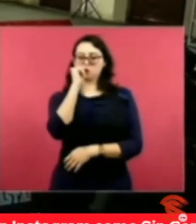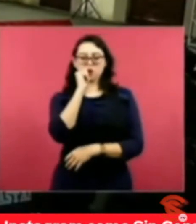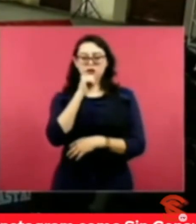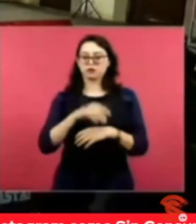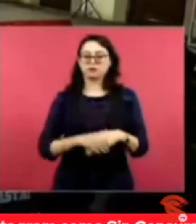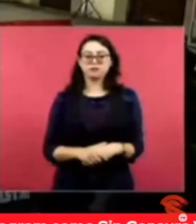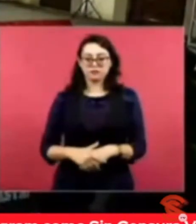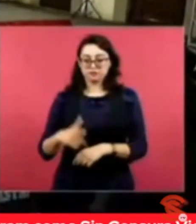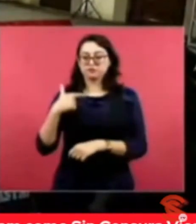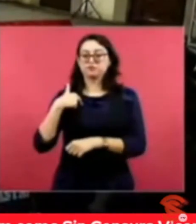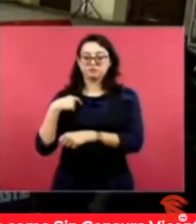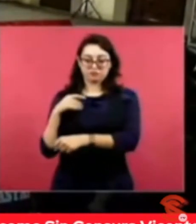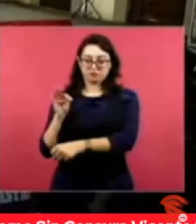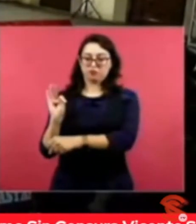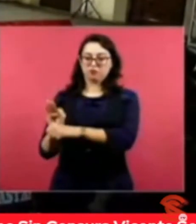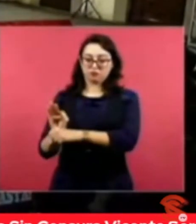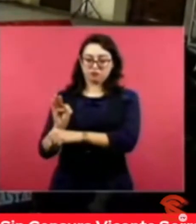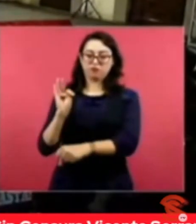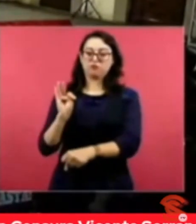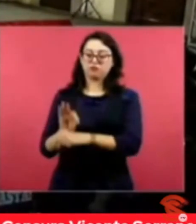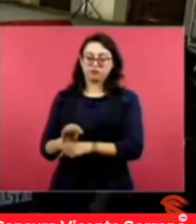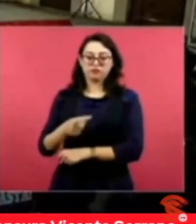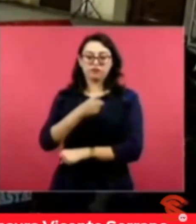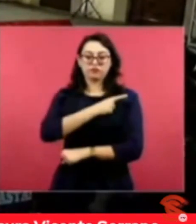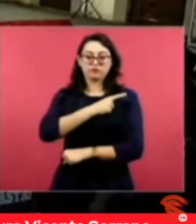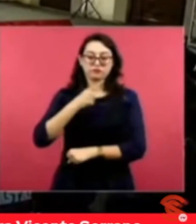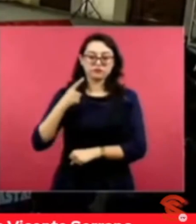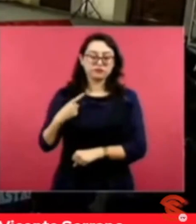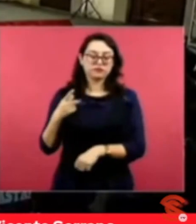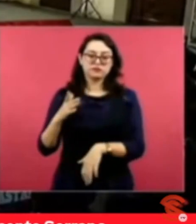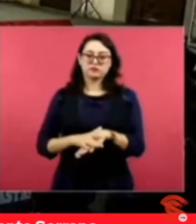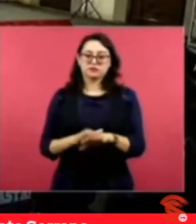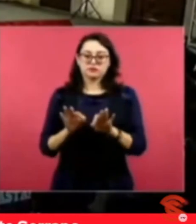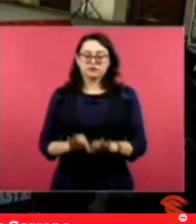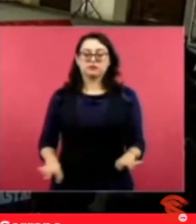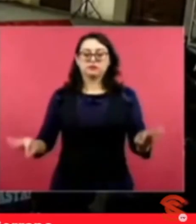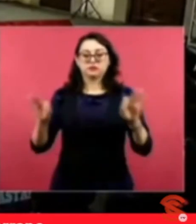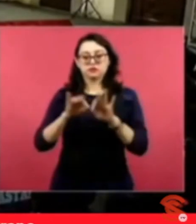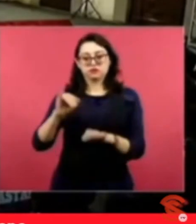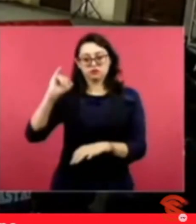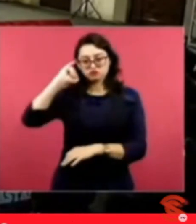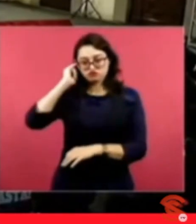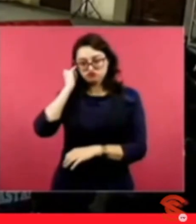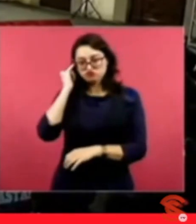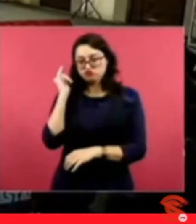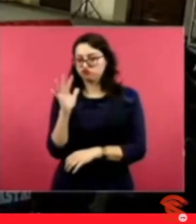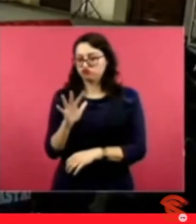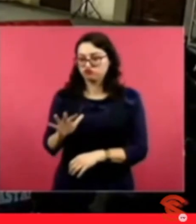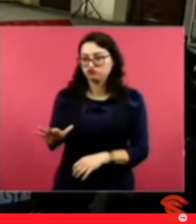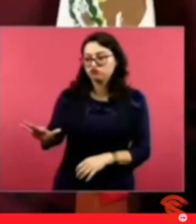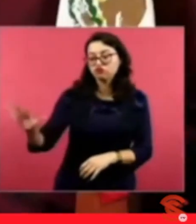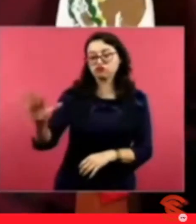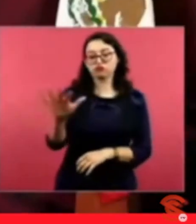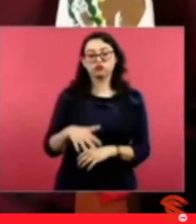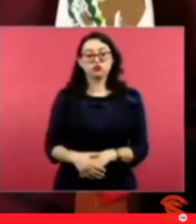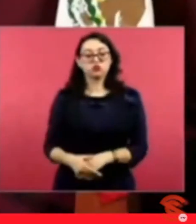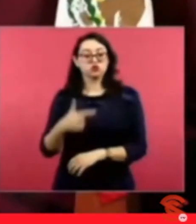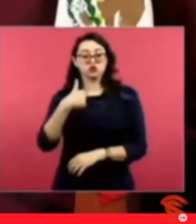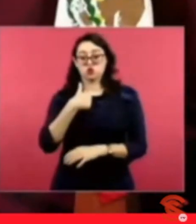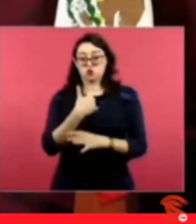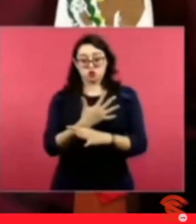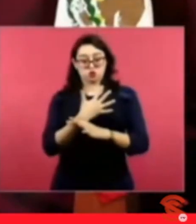Sobre todo a los pueblos originarios. No voy a hablar nada más que esta